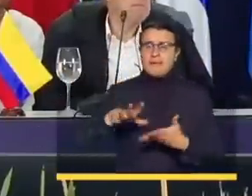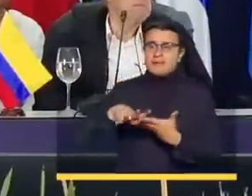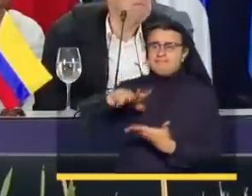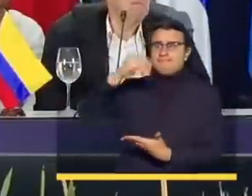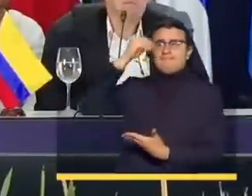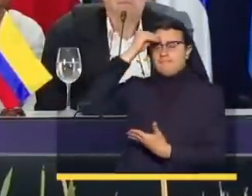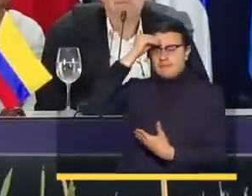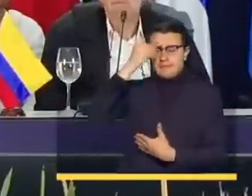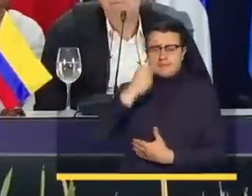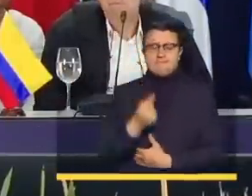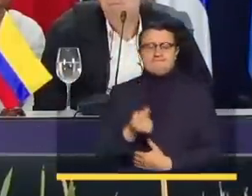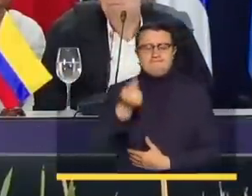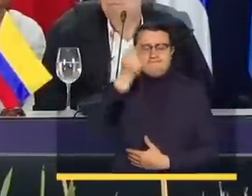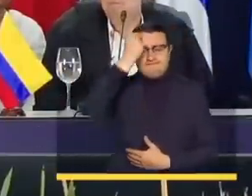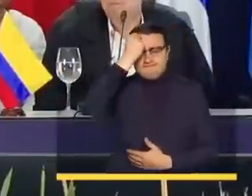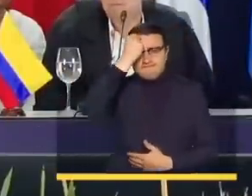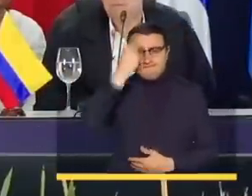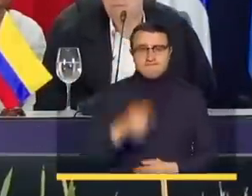Eso está ahí.